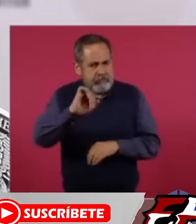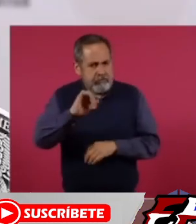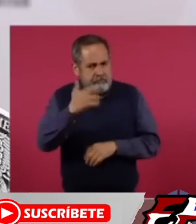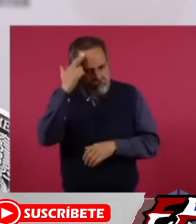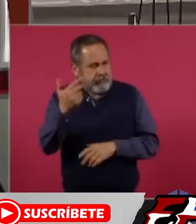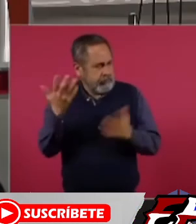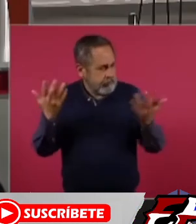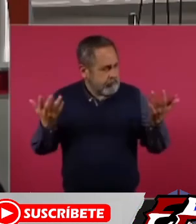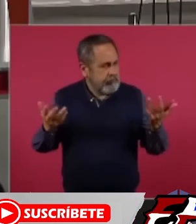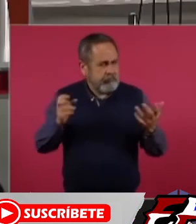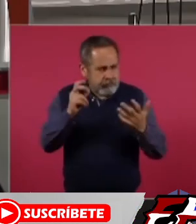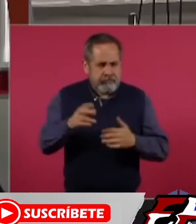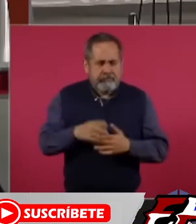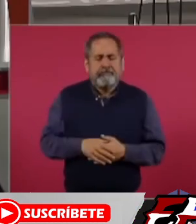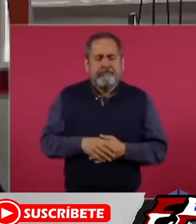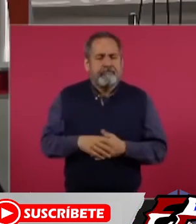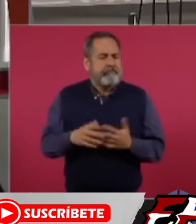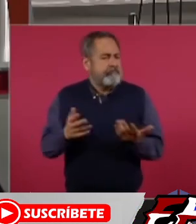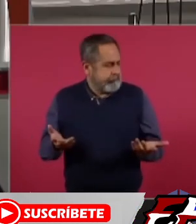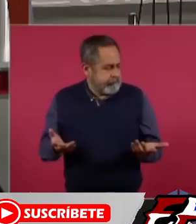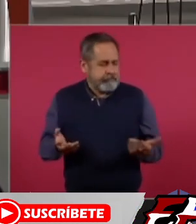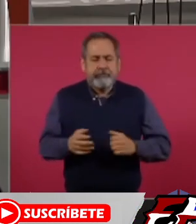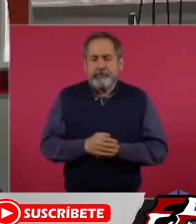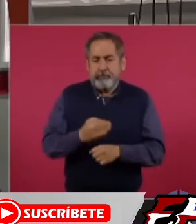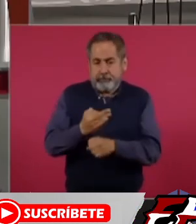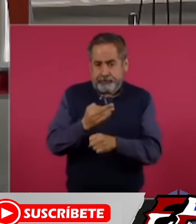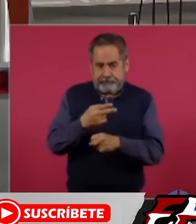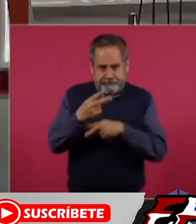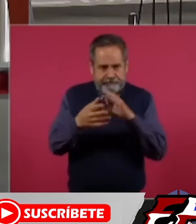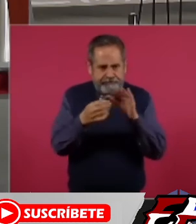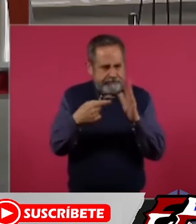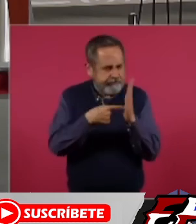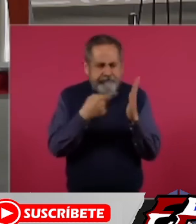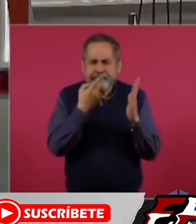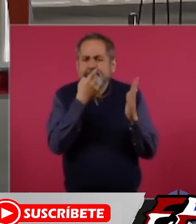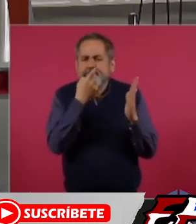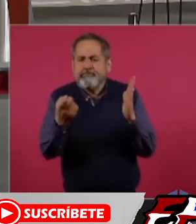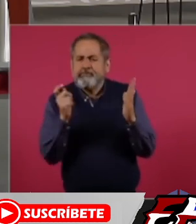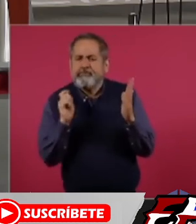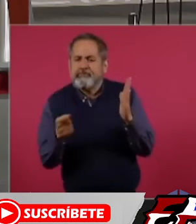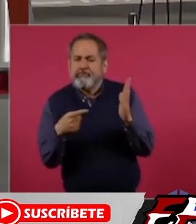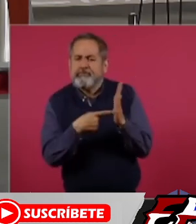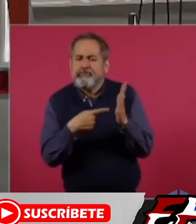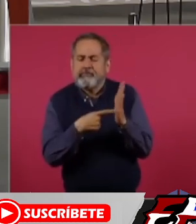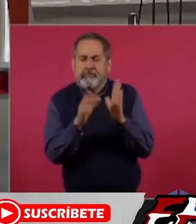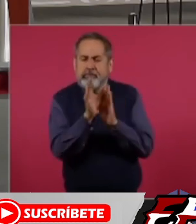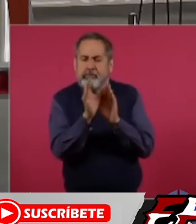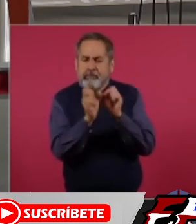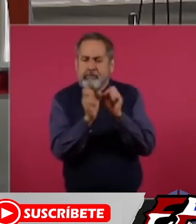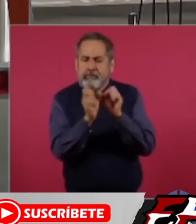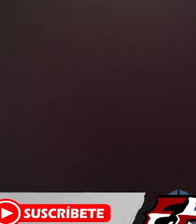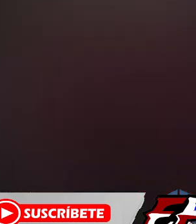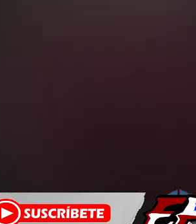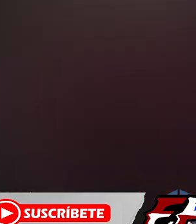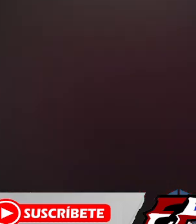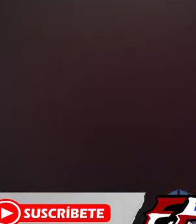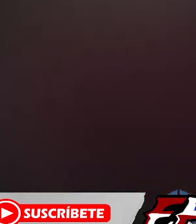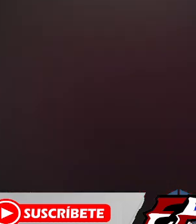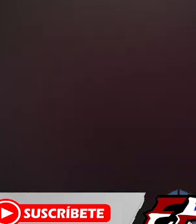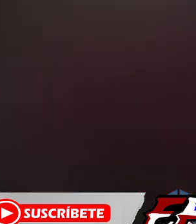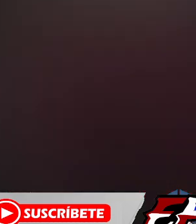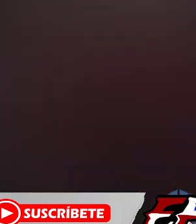nuevamente a repasar qué es lo que dice nuestra Constitución y cómo se ha venido aplicando, porque también